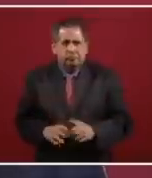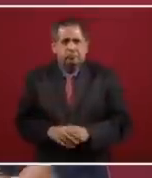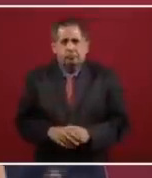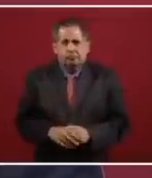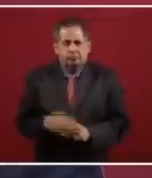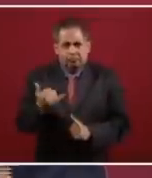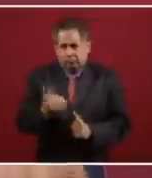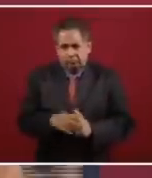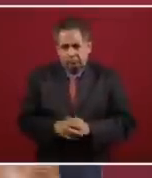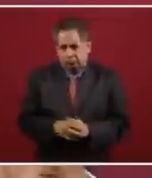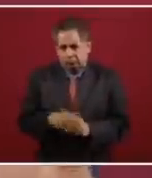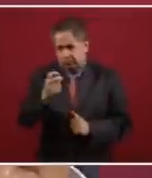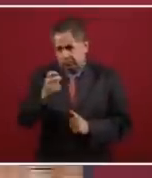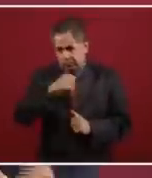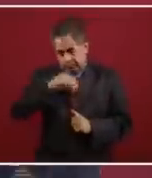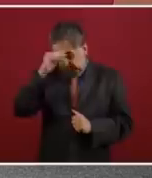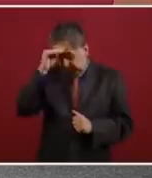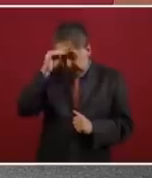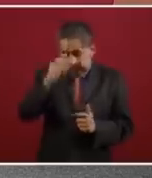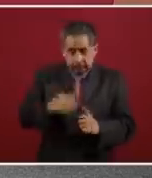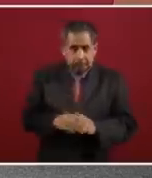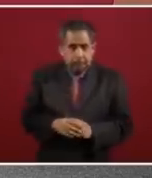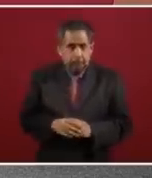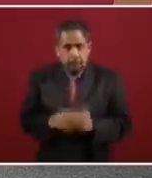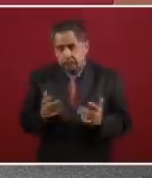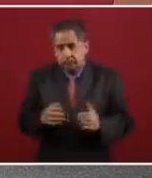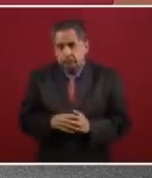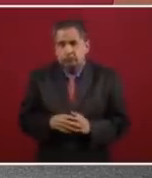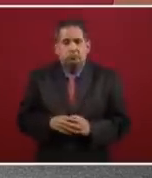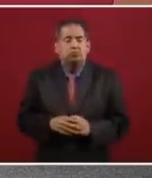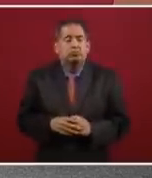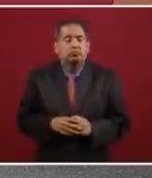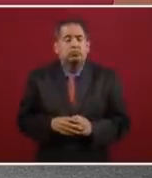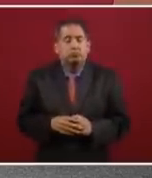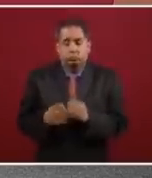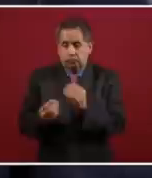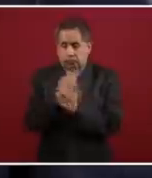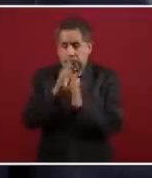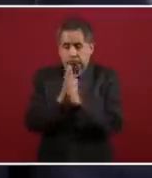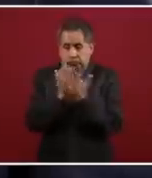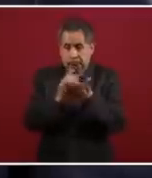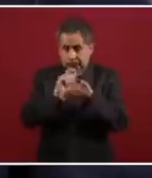Y por eso el nuevo libro,